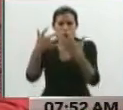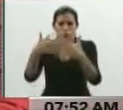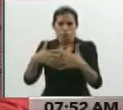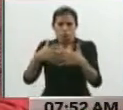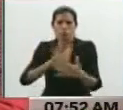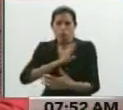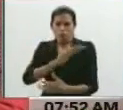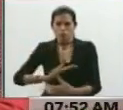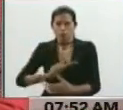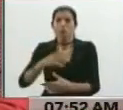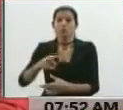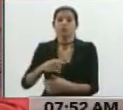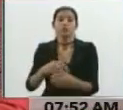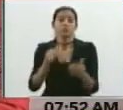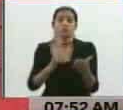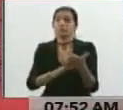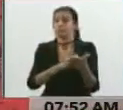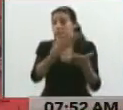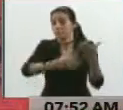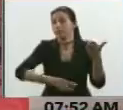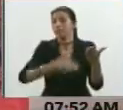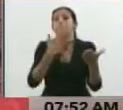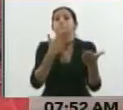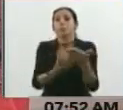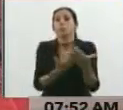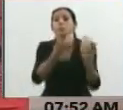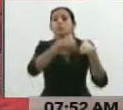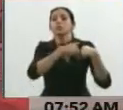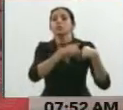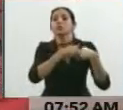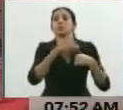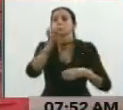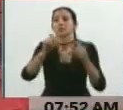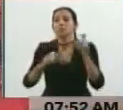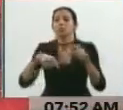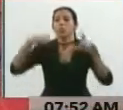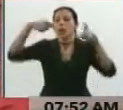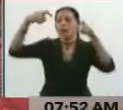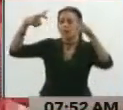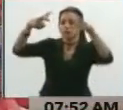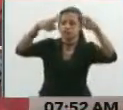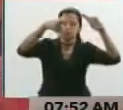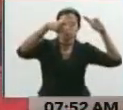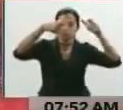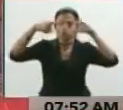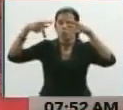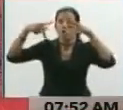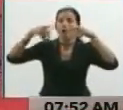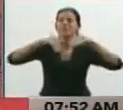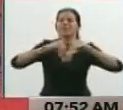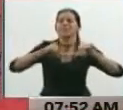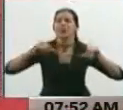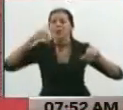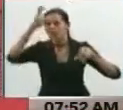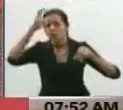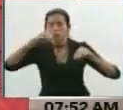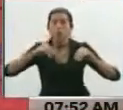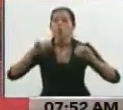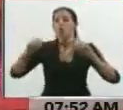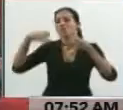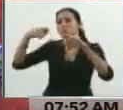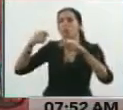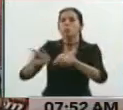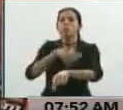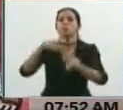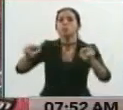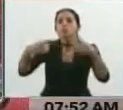en una póliza de responsabilidad civil porque si tú vas a hacer un trabajo aéreo y vas a grabar como te dicen los médanos de coro vas a grabar un videoclip o vas a